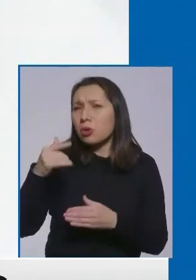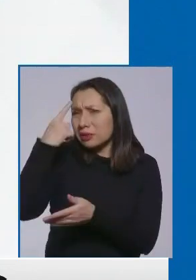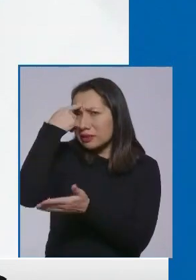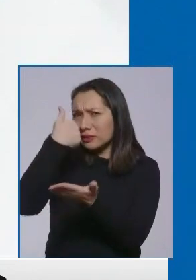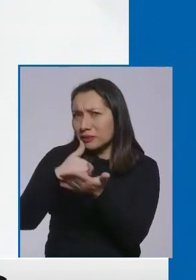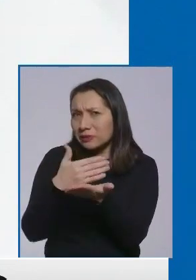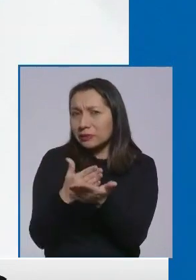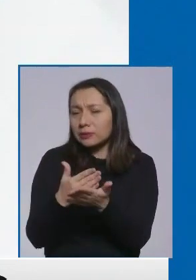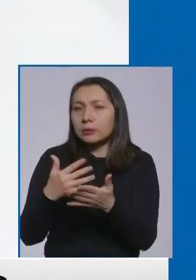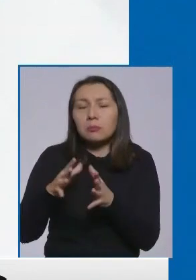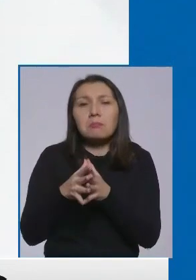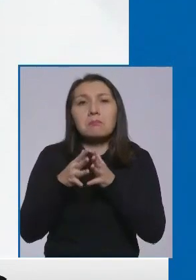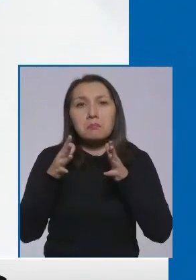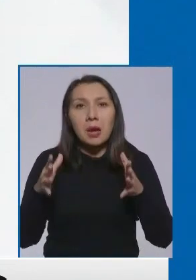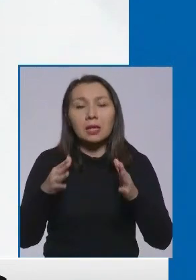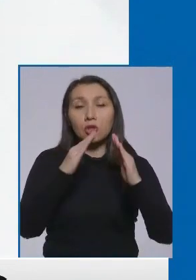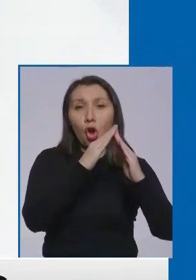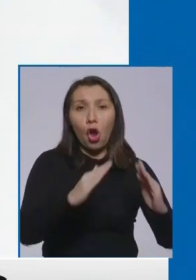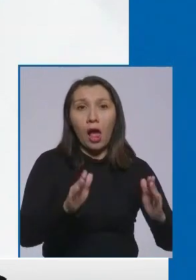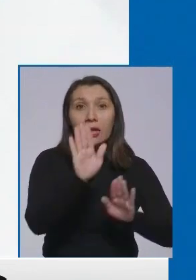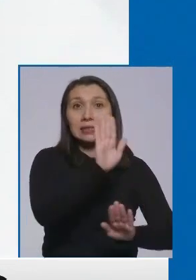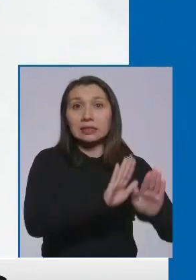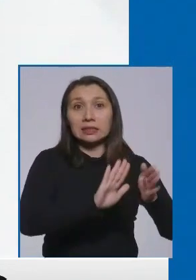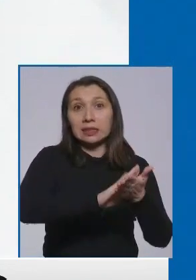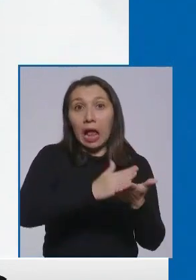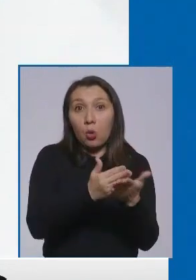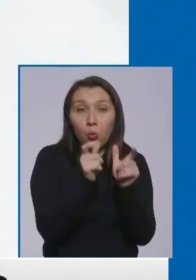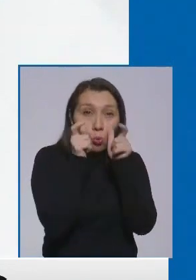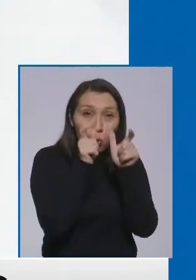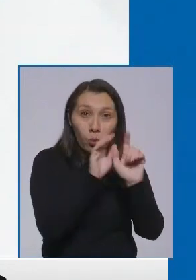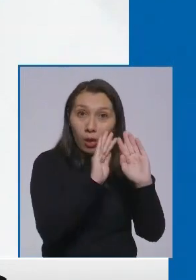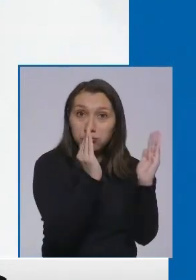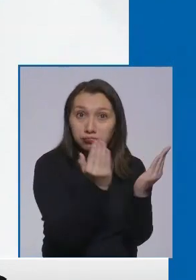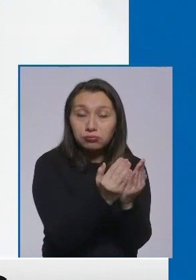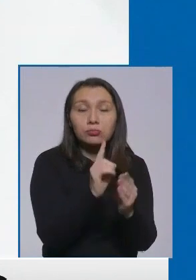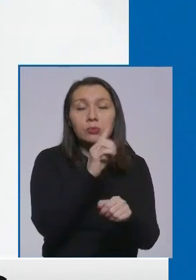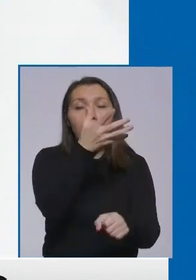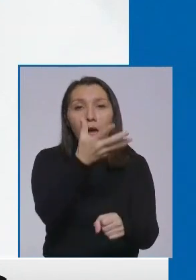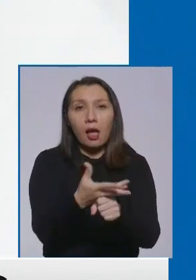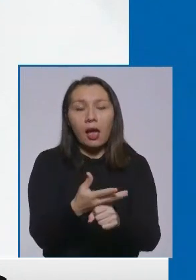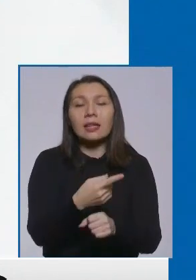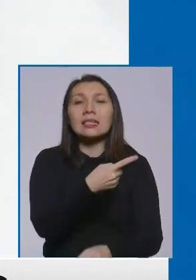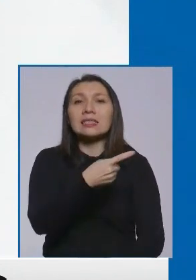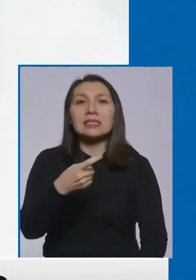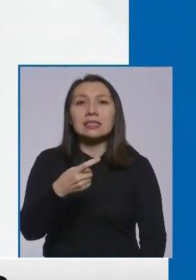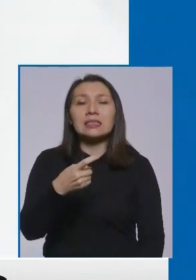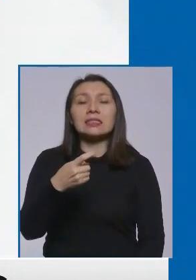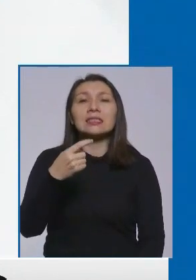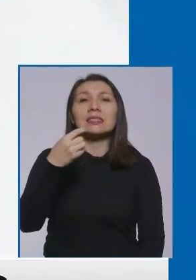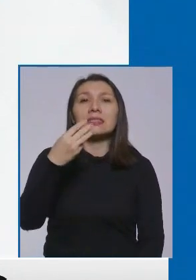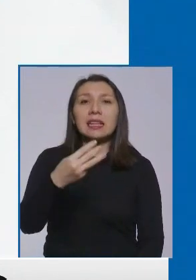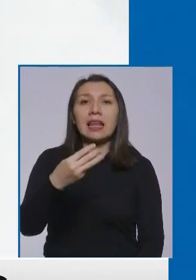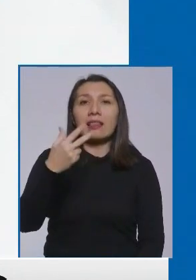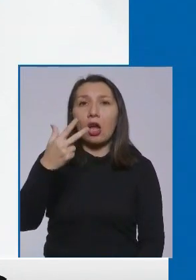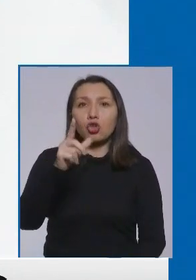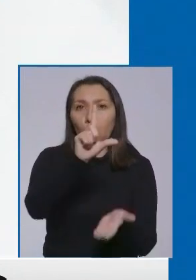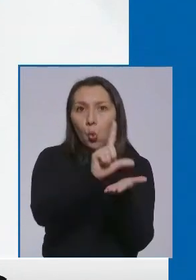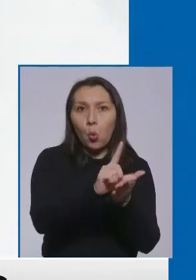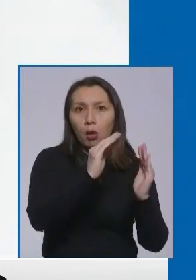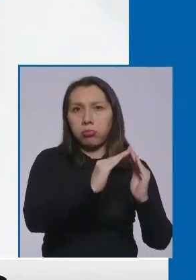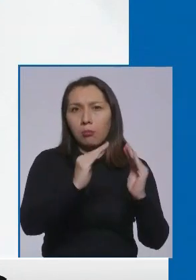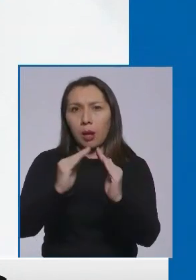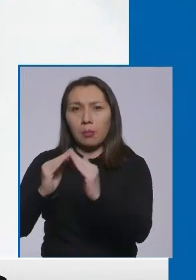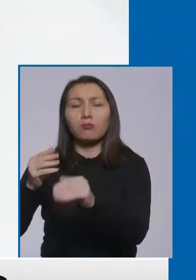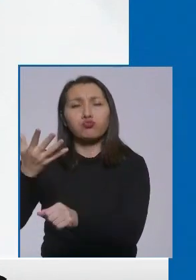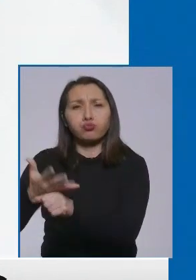más importantes que son las residencias sanitarias aquí contamos con 130 138 recintos